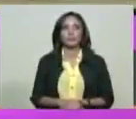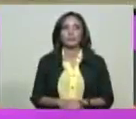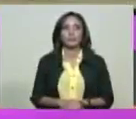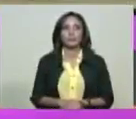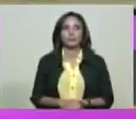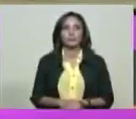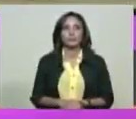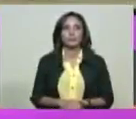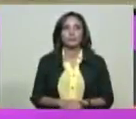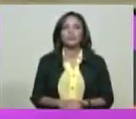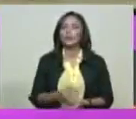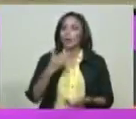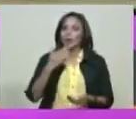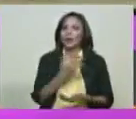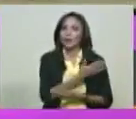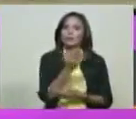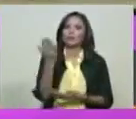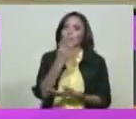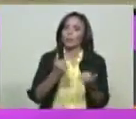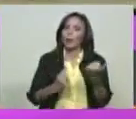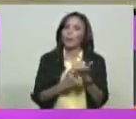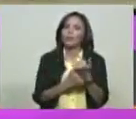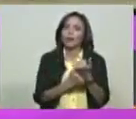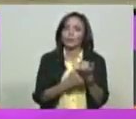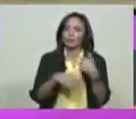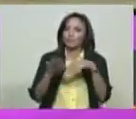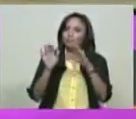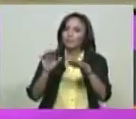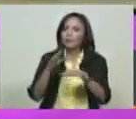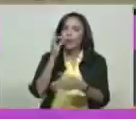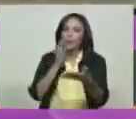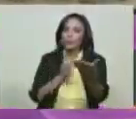y agradezco la lealtad de ustedes